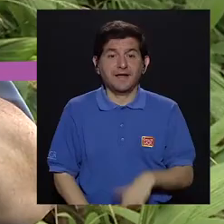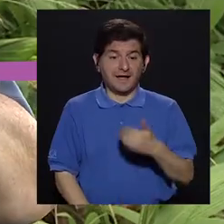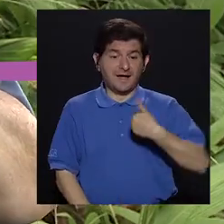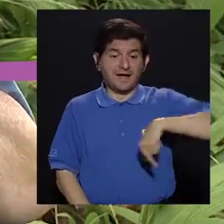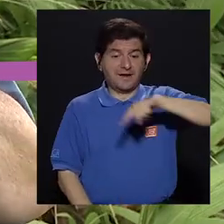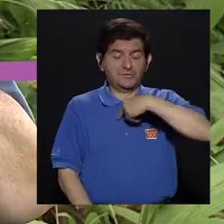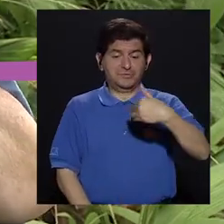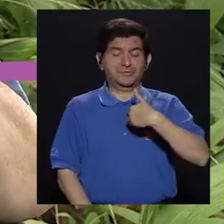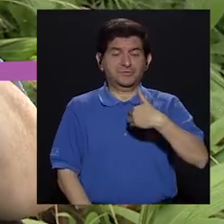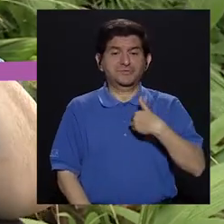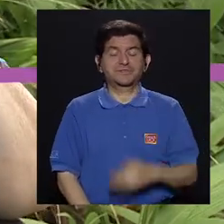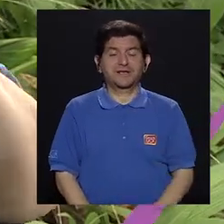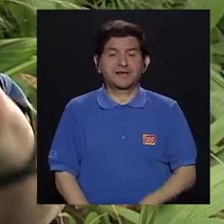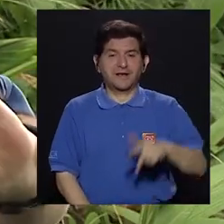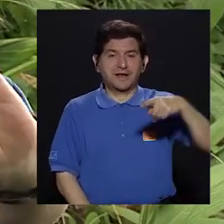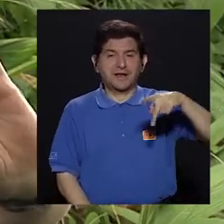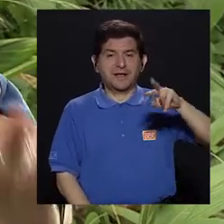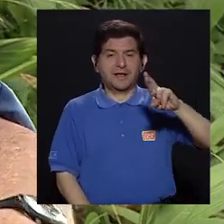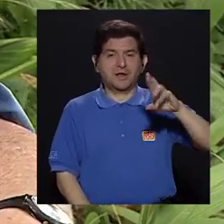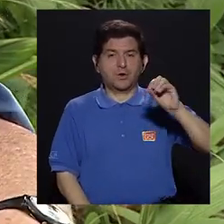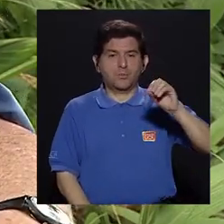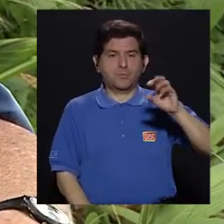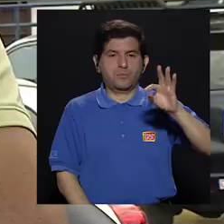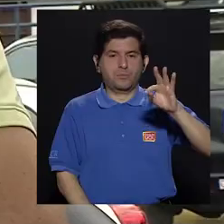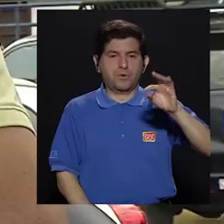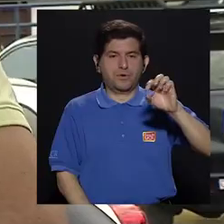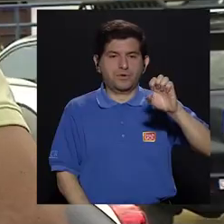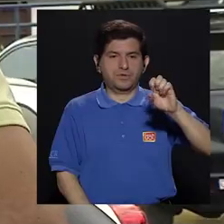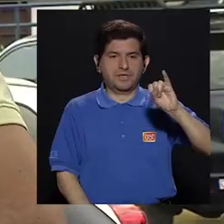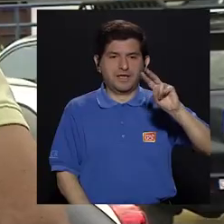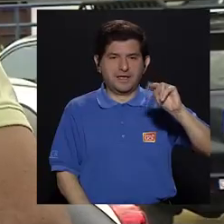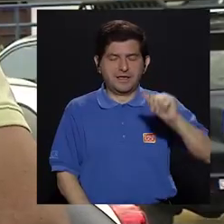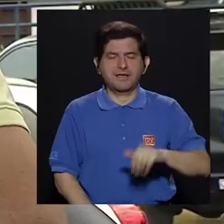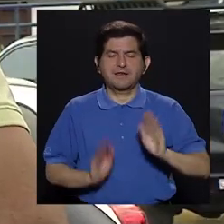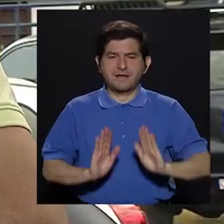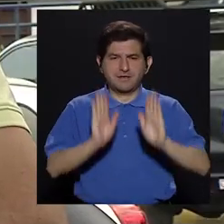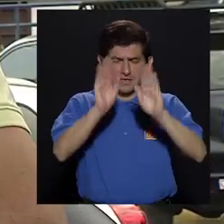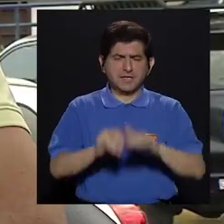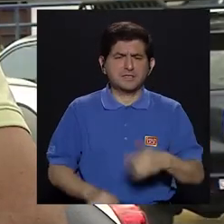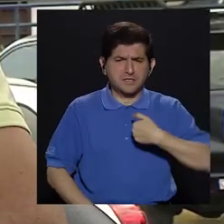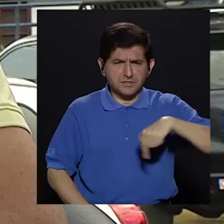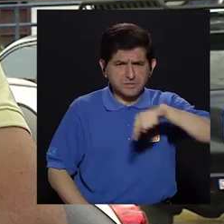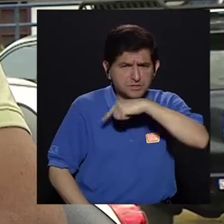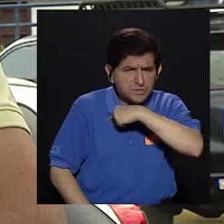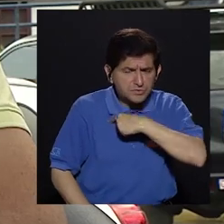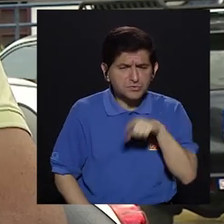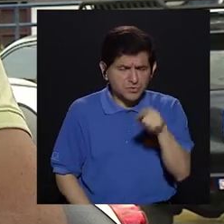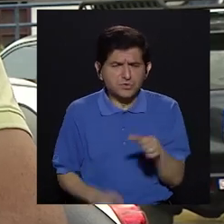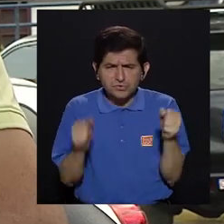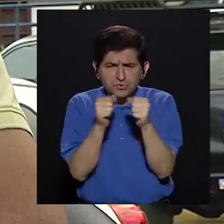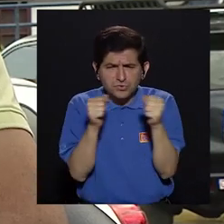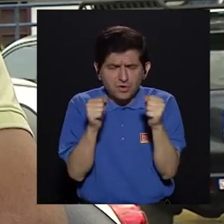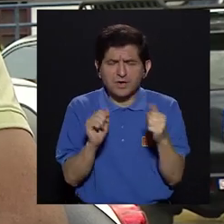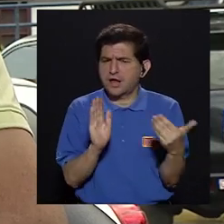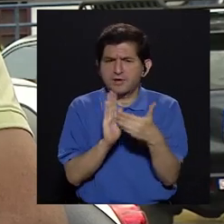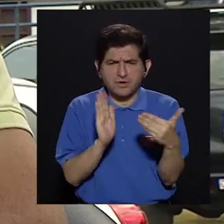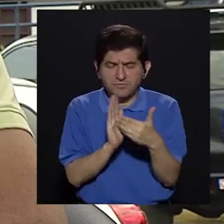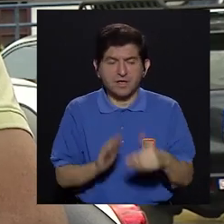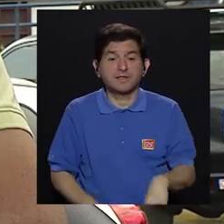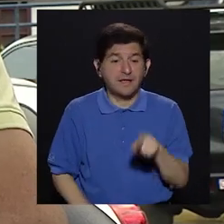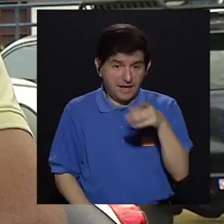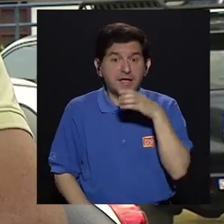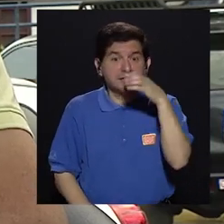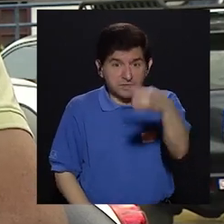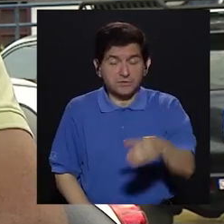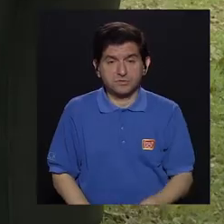así obtenemos una proteína excelente. Y si uno los refrigera o los congela, no pasa nada. No pasa nada, más bien esa es la